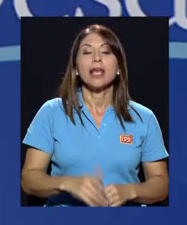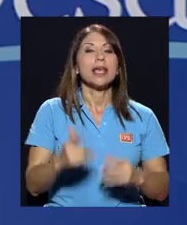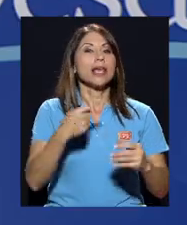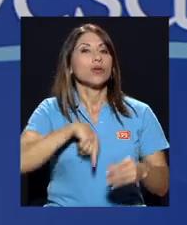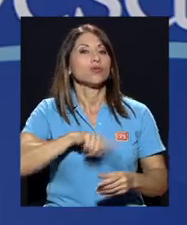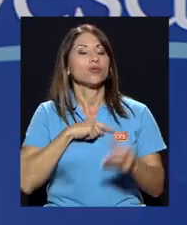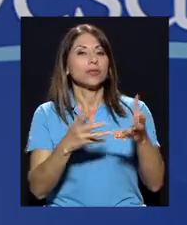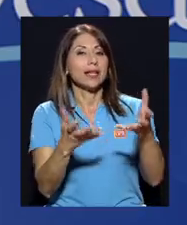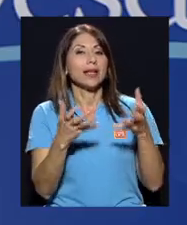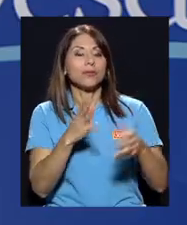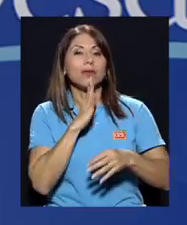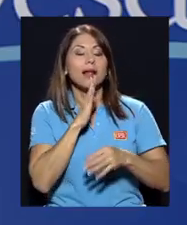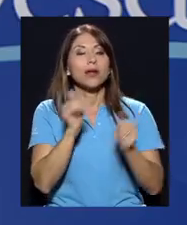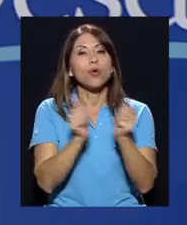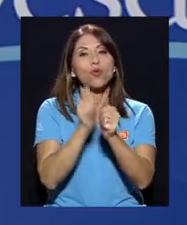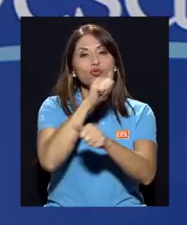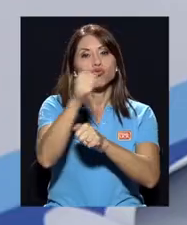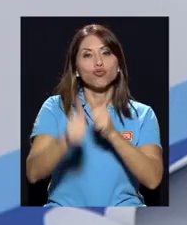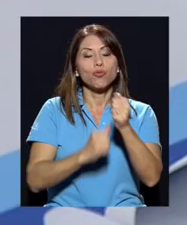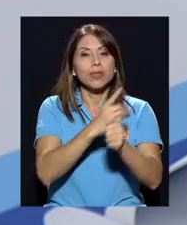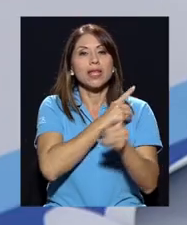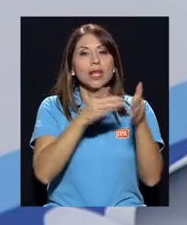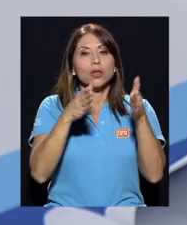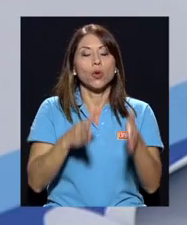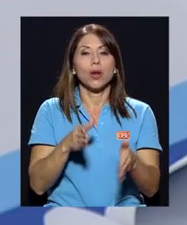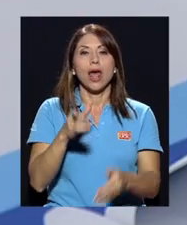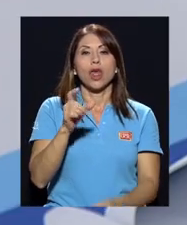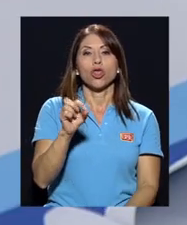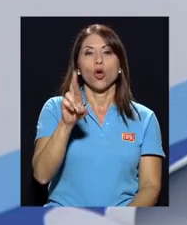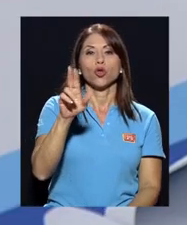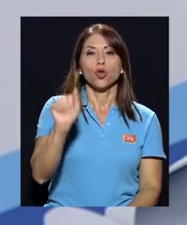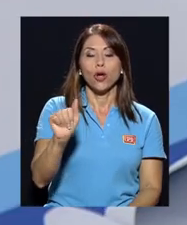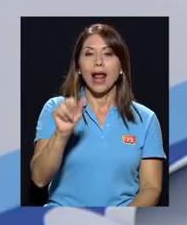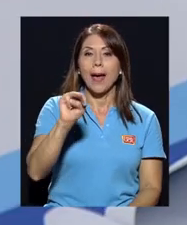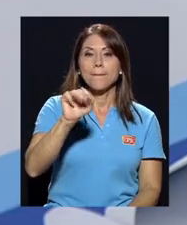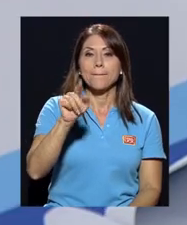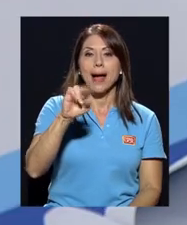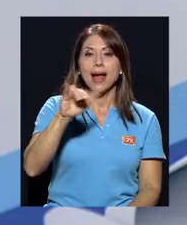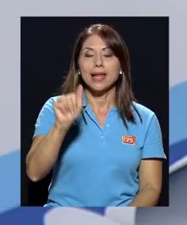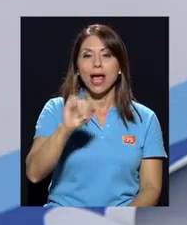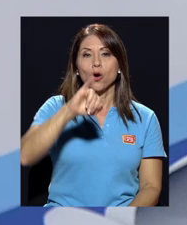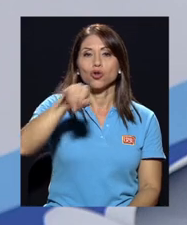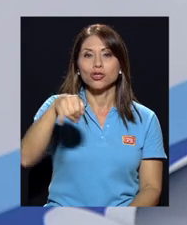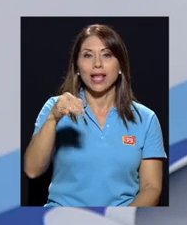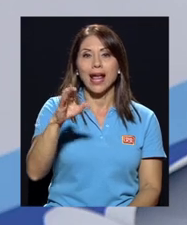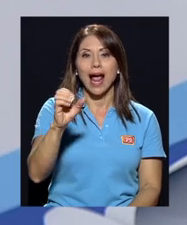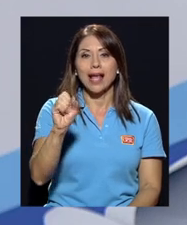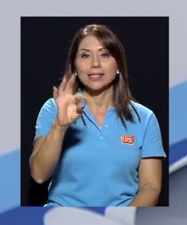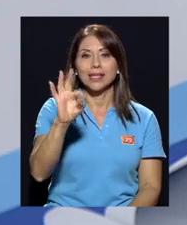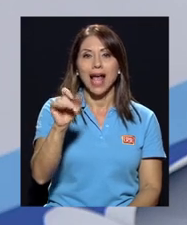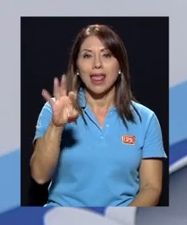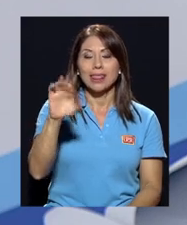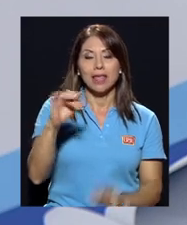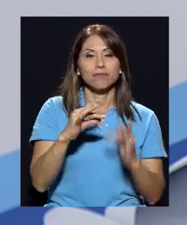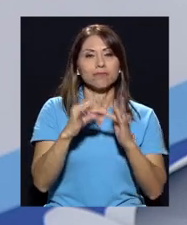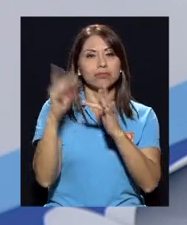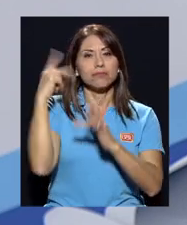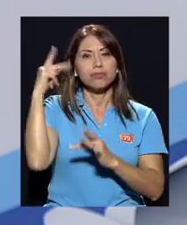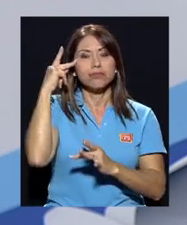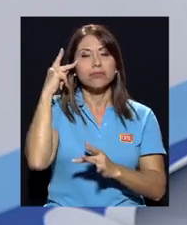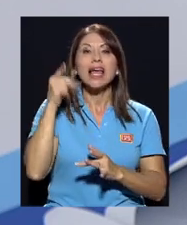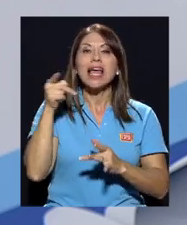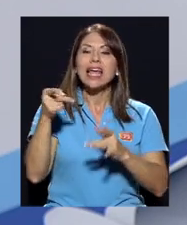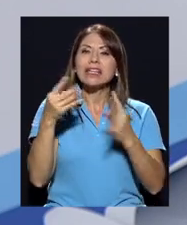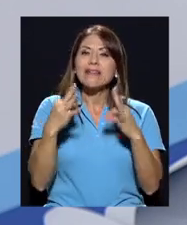queremos hablar con la subdirectora del siempre la doctora maria jose cascante politóloga quien va a tratar de explicarnos un poquito